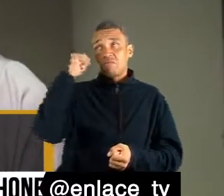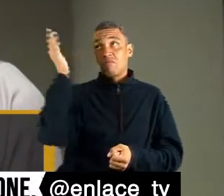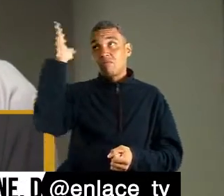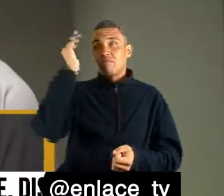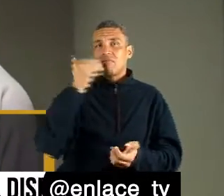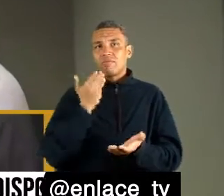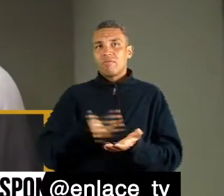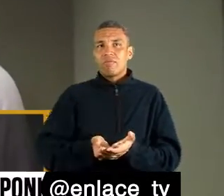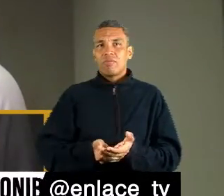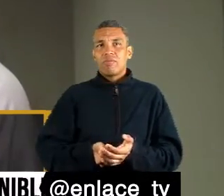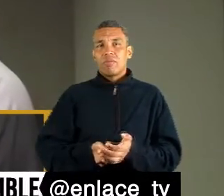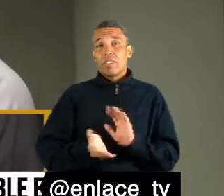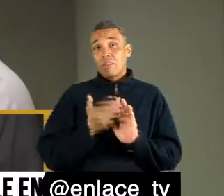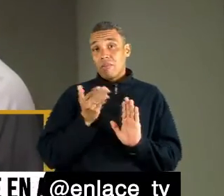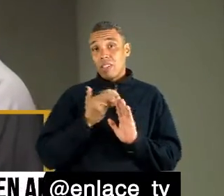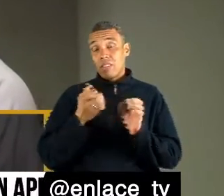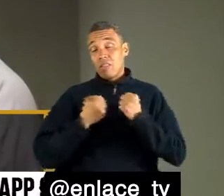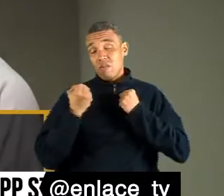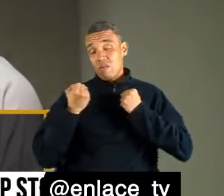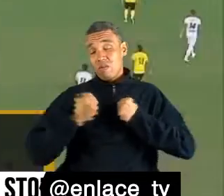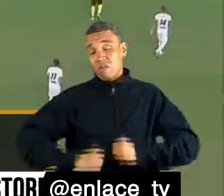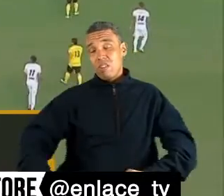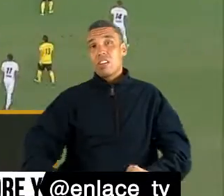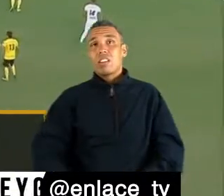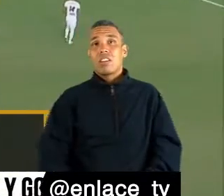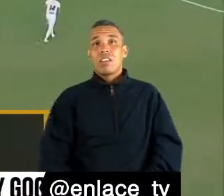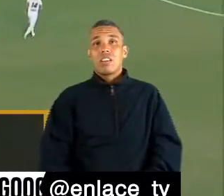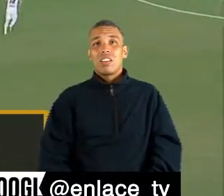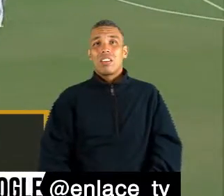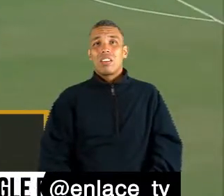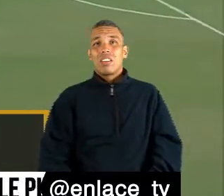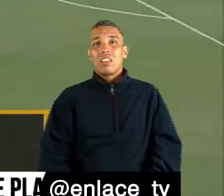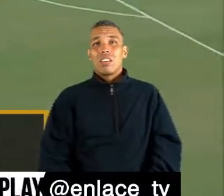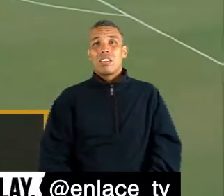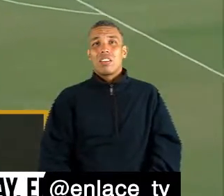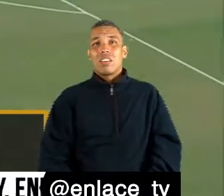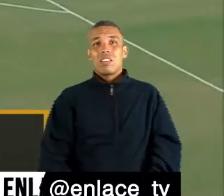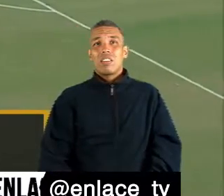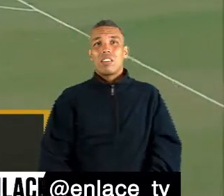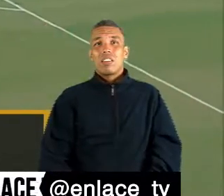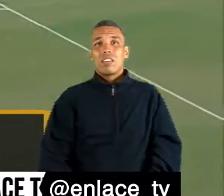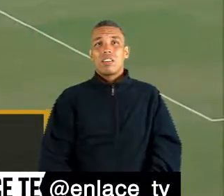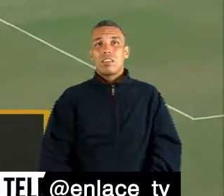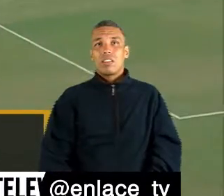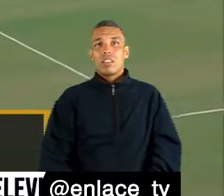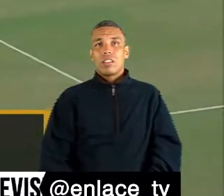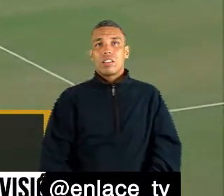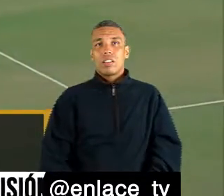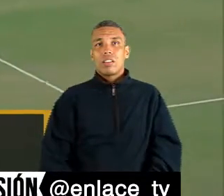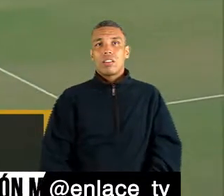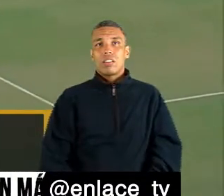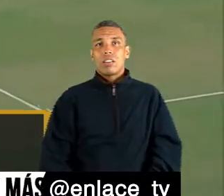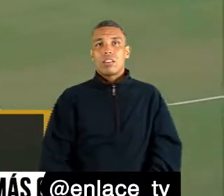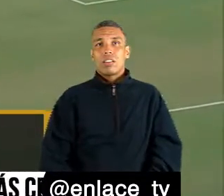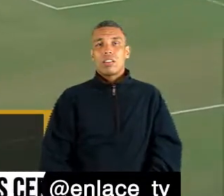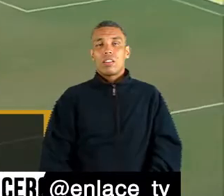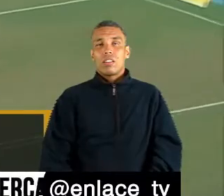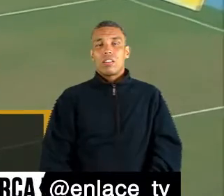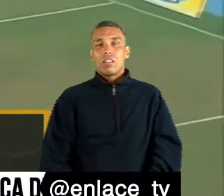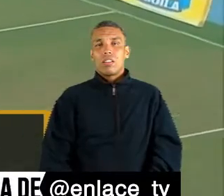que luchamos en una plaza difícil, siempre lo ha sido para el que viene. Lastimosamente por Alianza, y lo digo porque